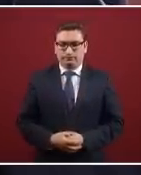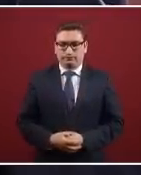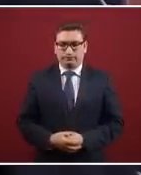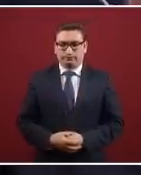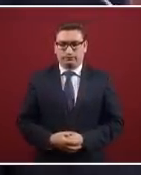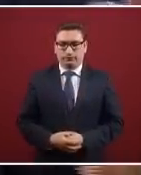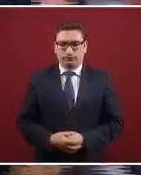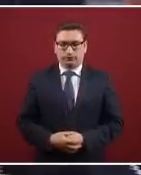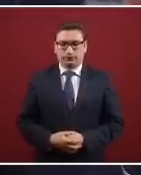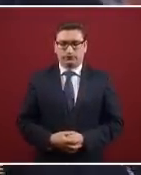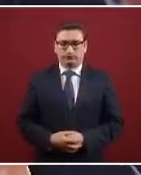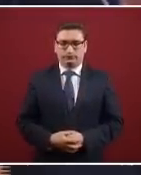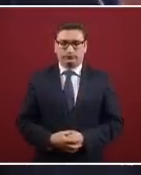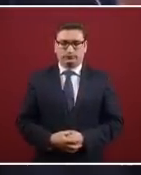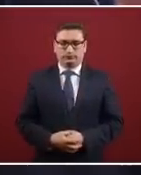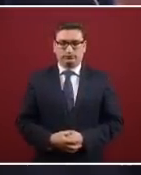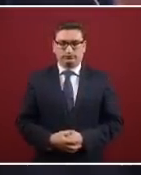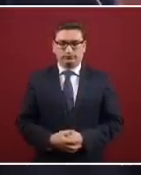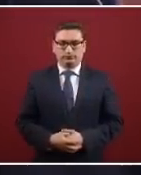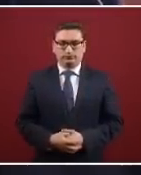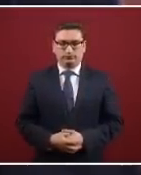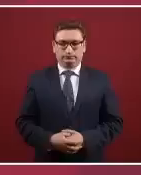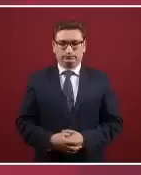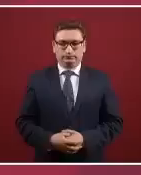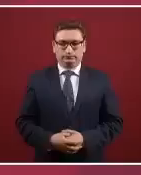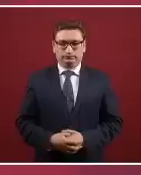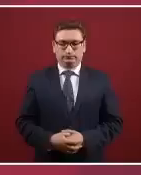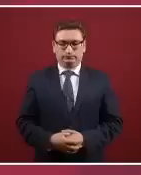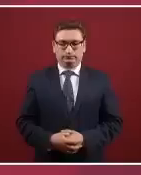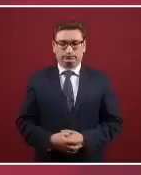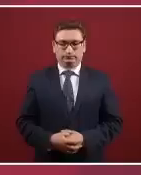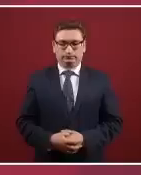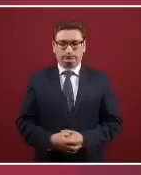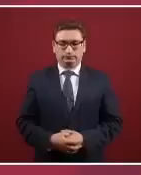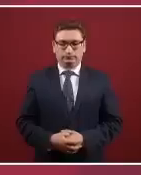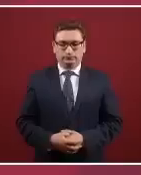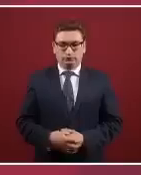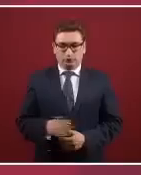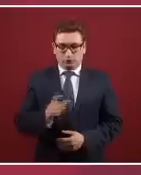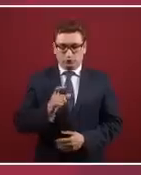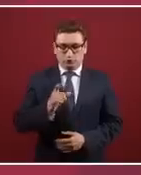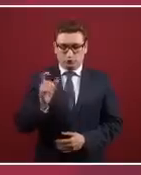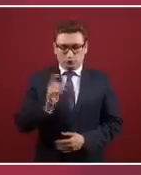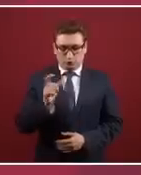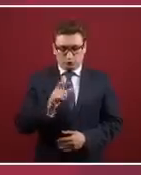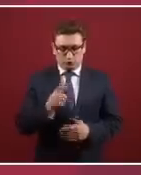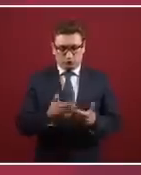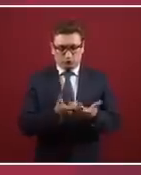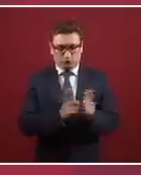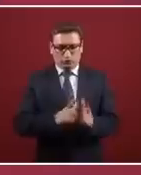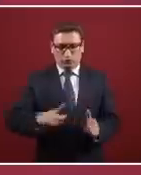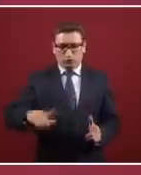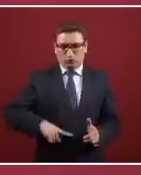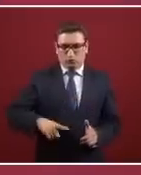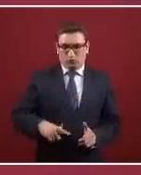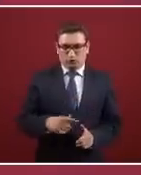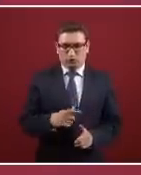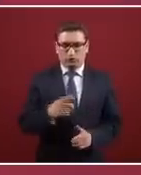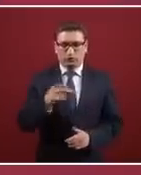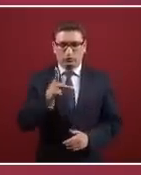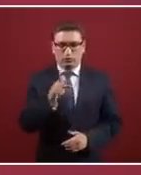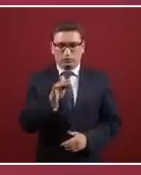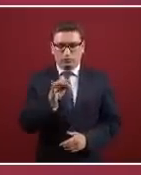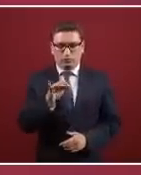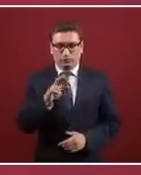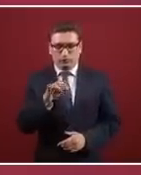Cuando cae el porfiriato, y triunfa la revolución